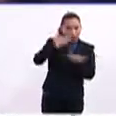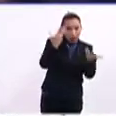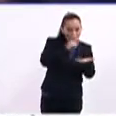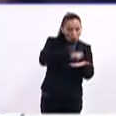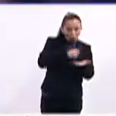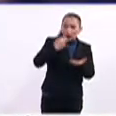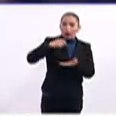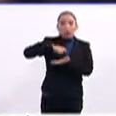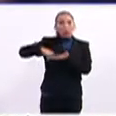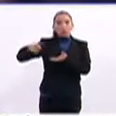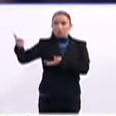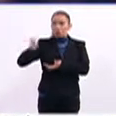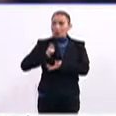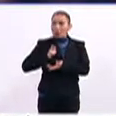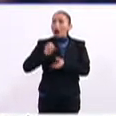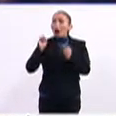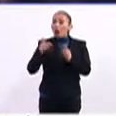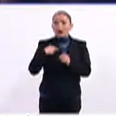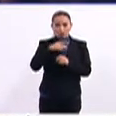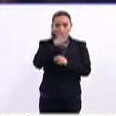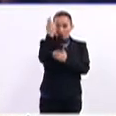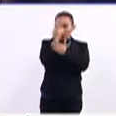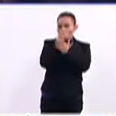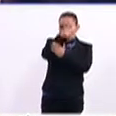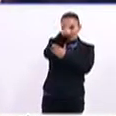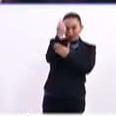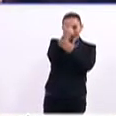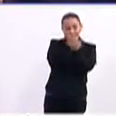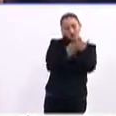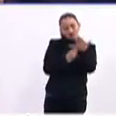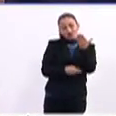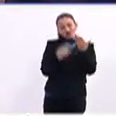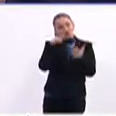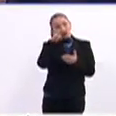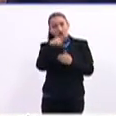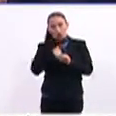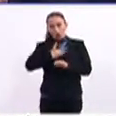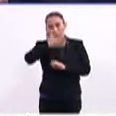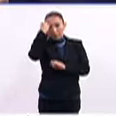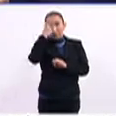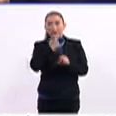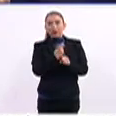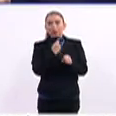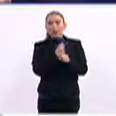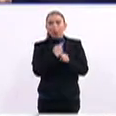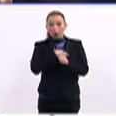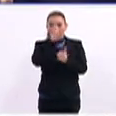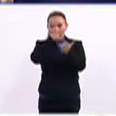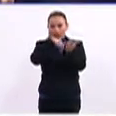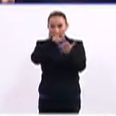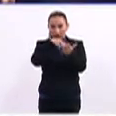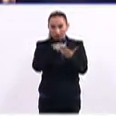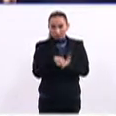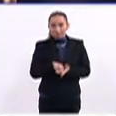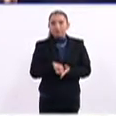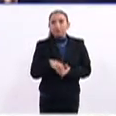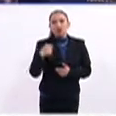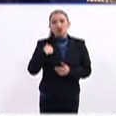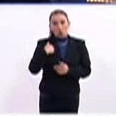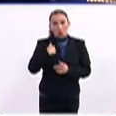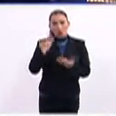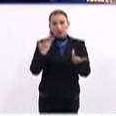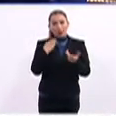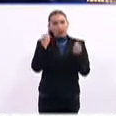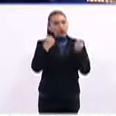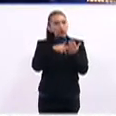hacía. Entonces, hacía retratos, yo me formé primero como pintor y